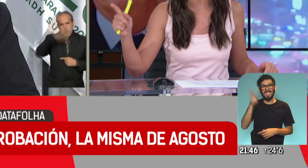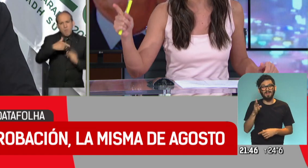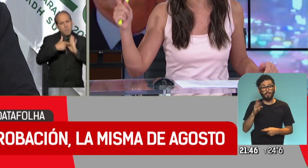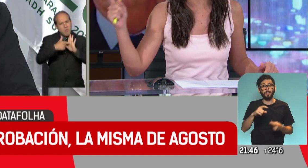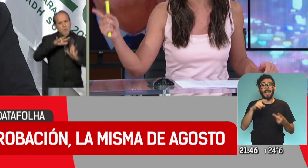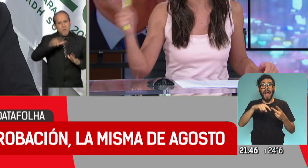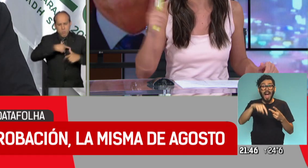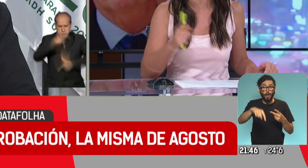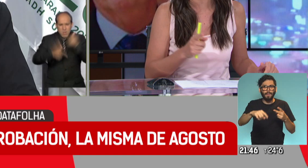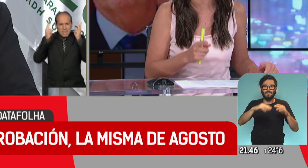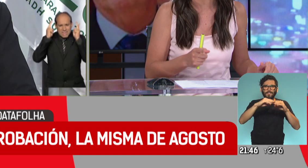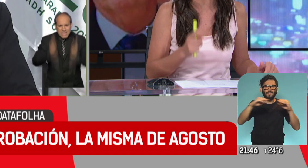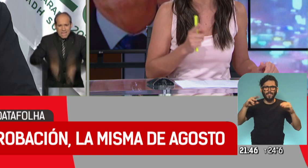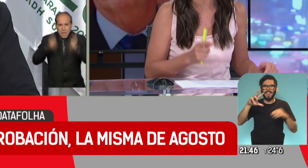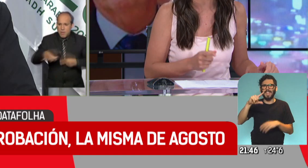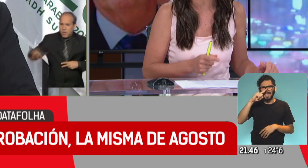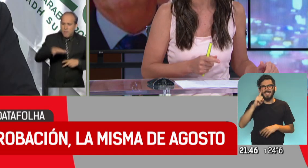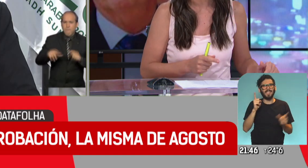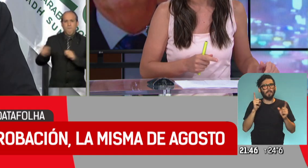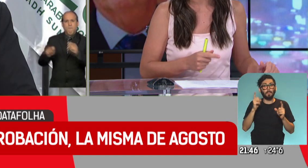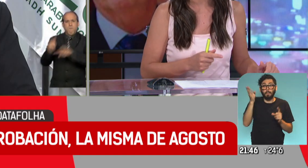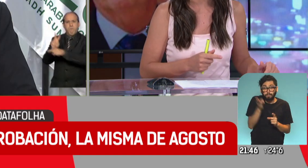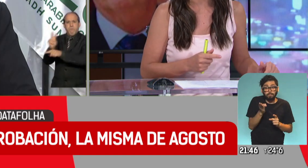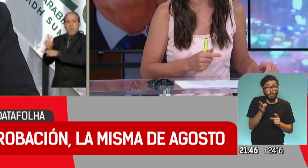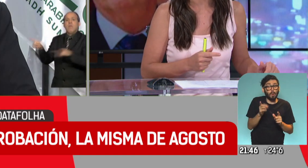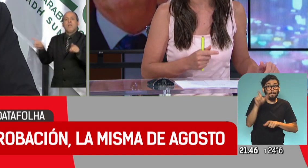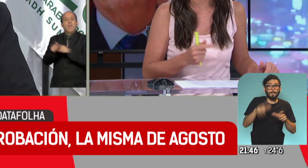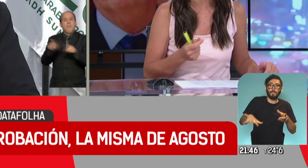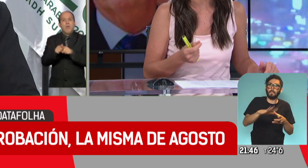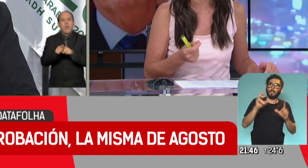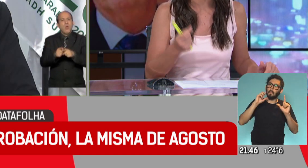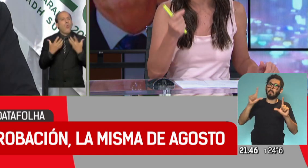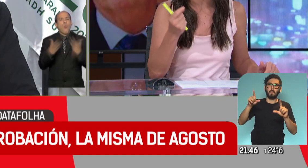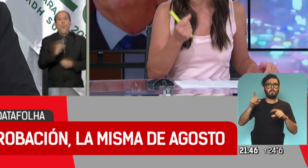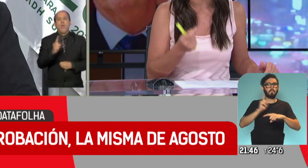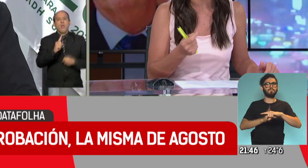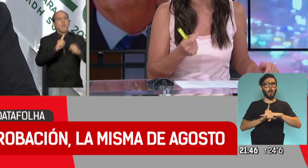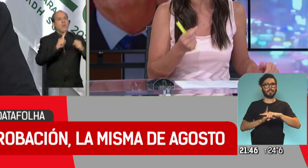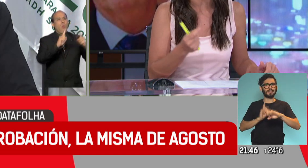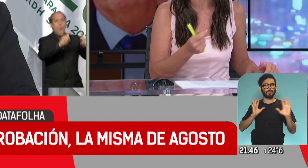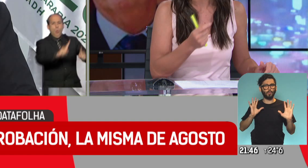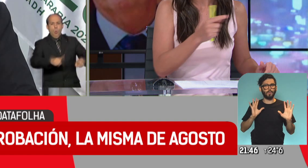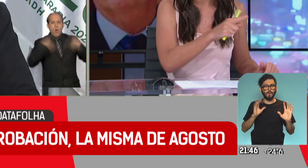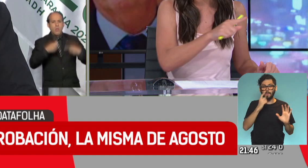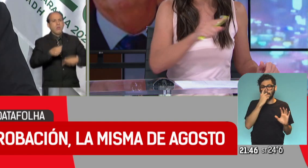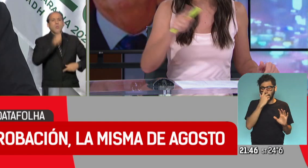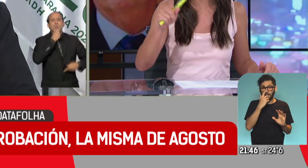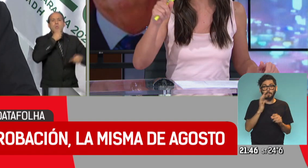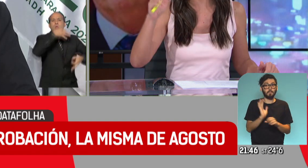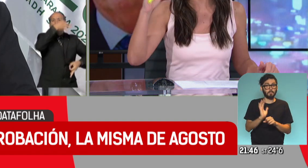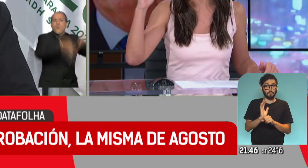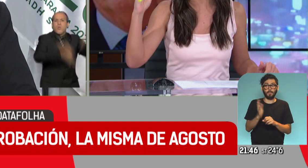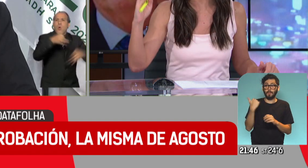y ahora se mantiene con ese 37% de imagen positiva de agosto. Es decir, hubo un